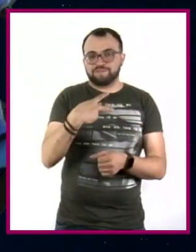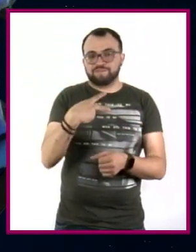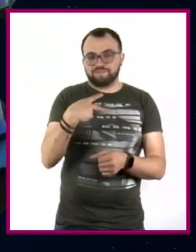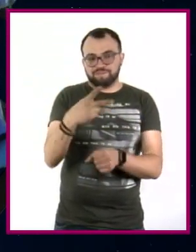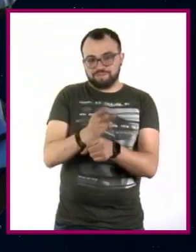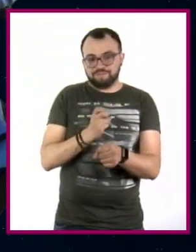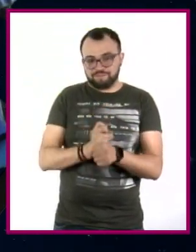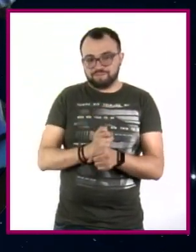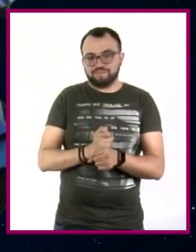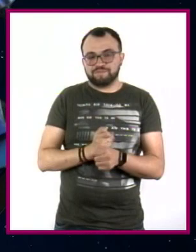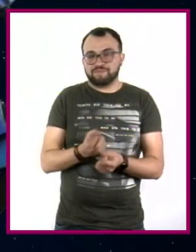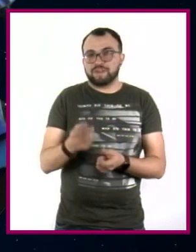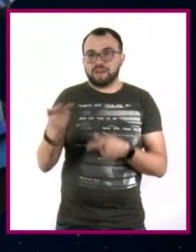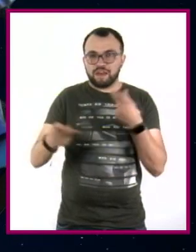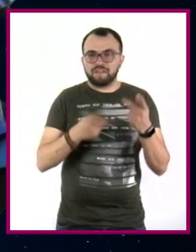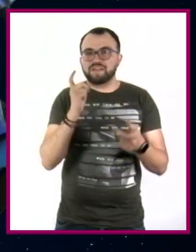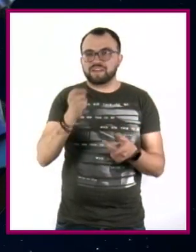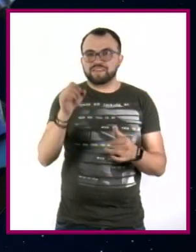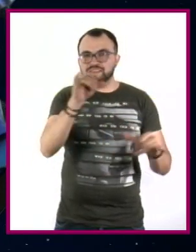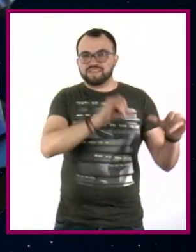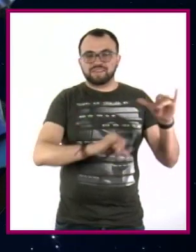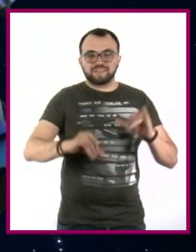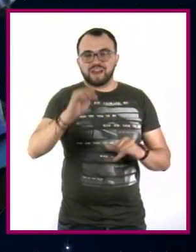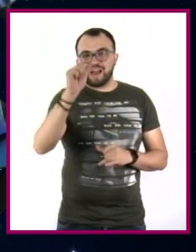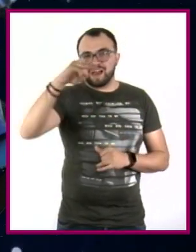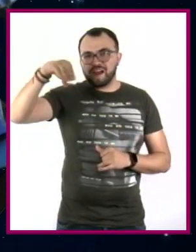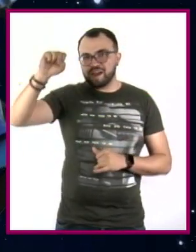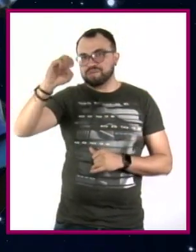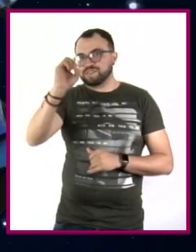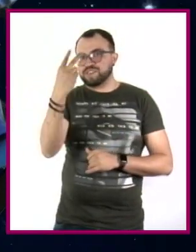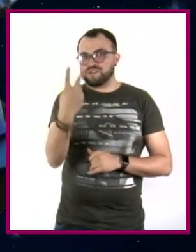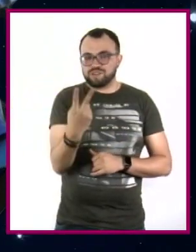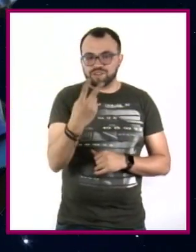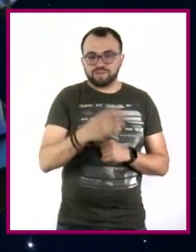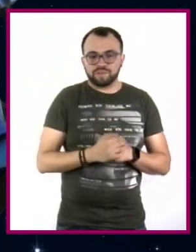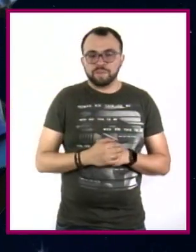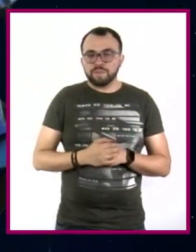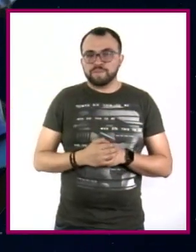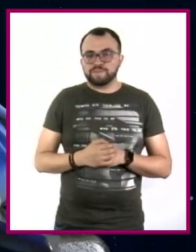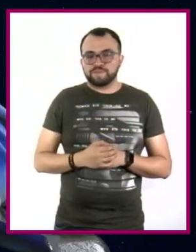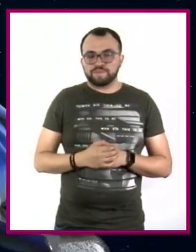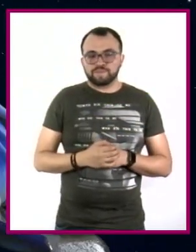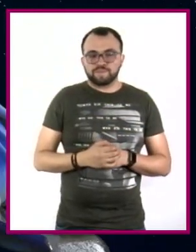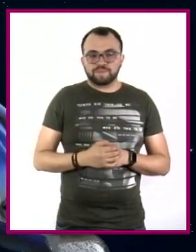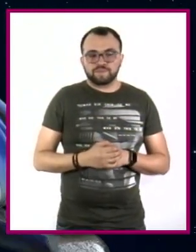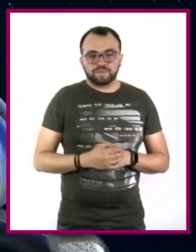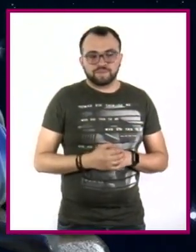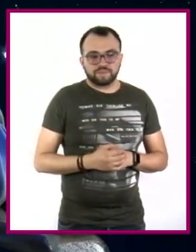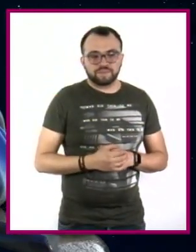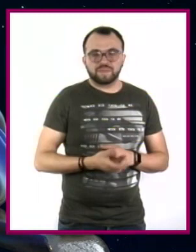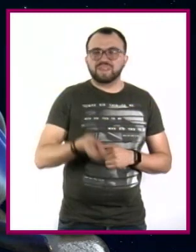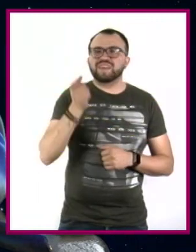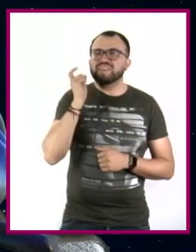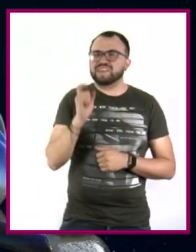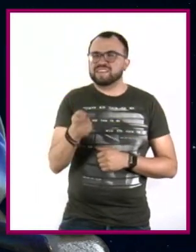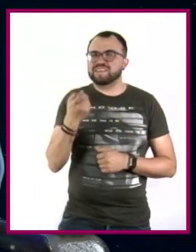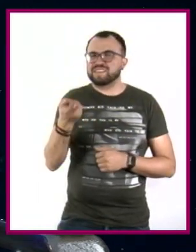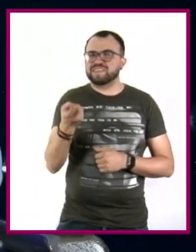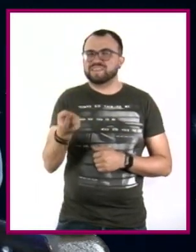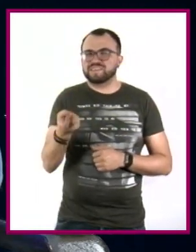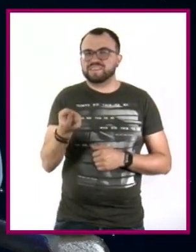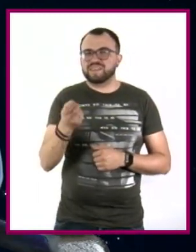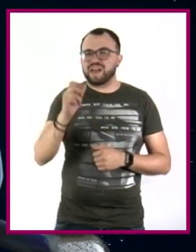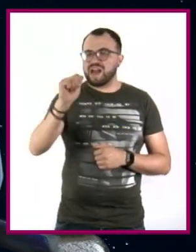y hablarnos un poco sobre el experimento AMS-02 en la Estación Espacial Internacional. ¿Qué función tienen